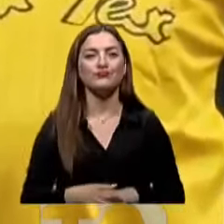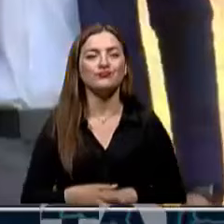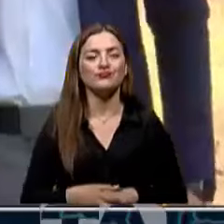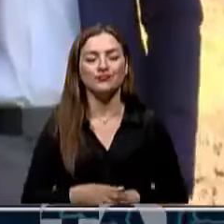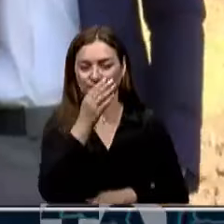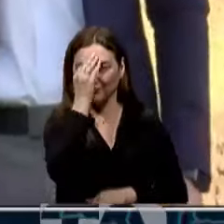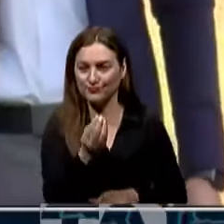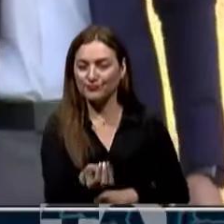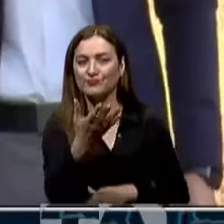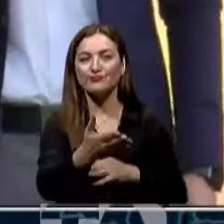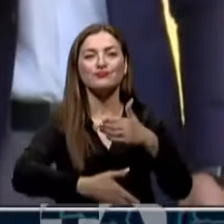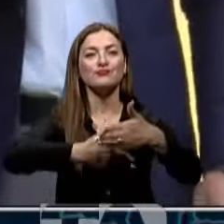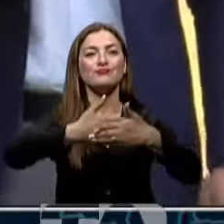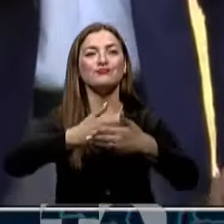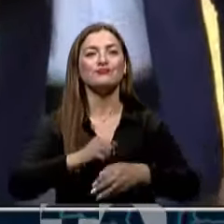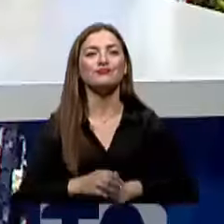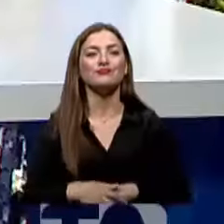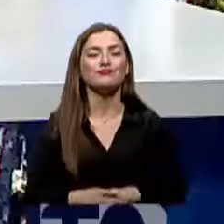más amigos un buen día para todos bueno